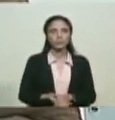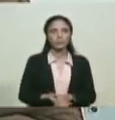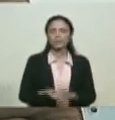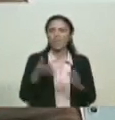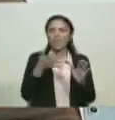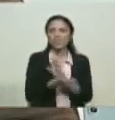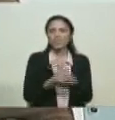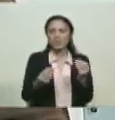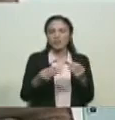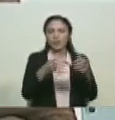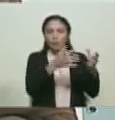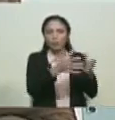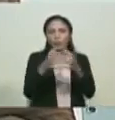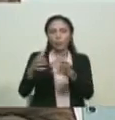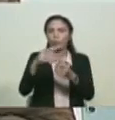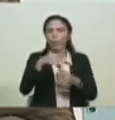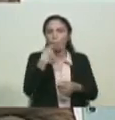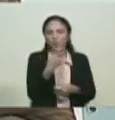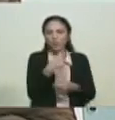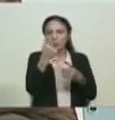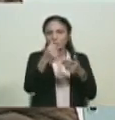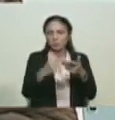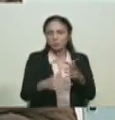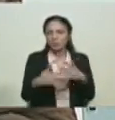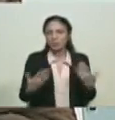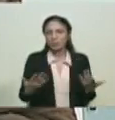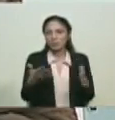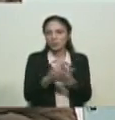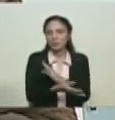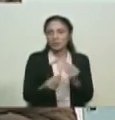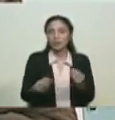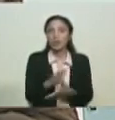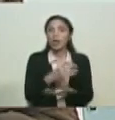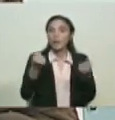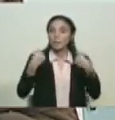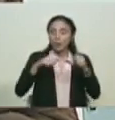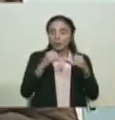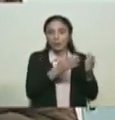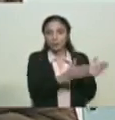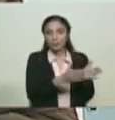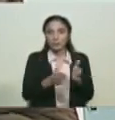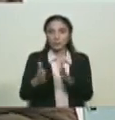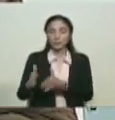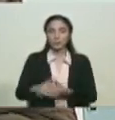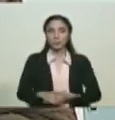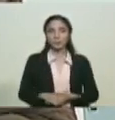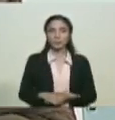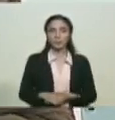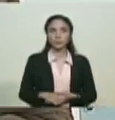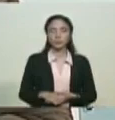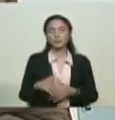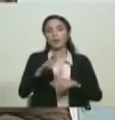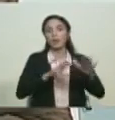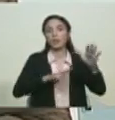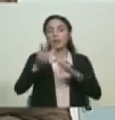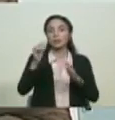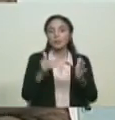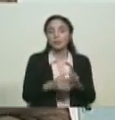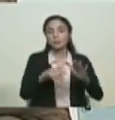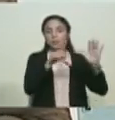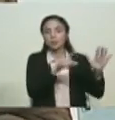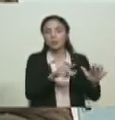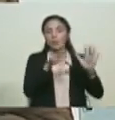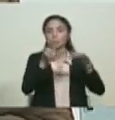red de articulación y acción socio política es un ejercicio muy hermoso porque las 13.682